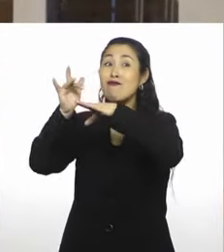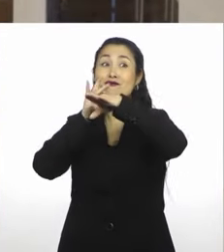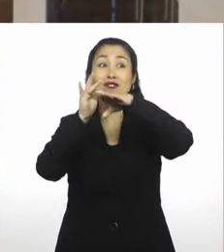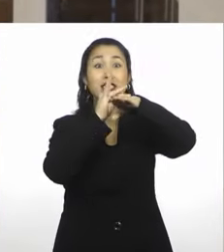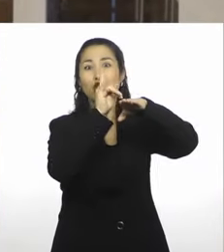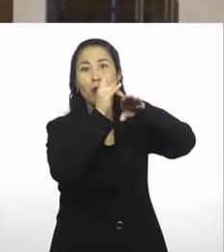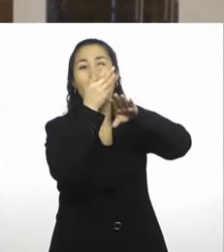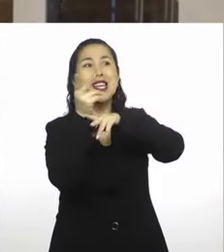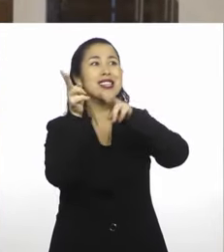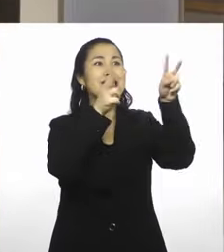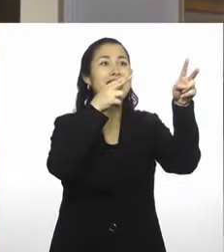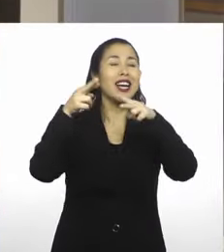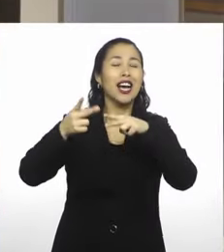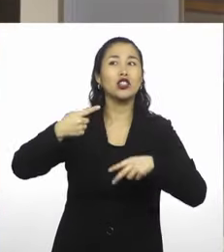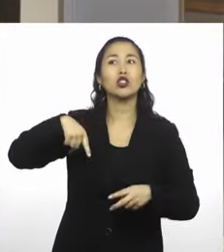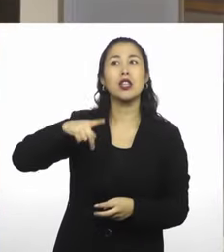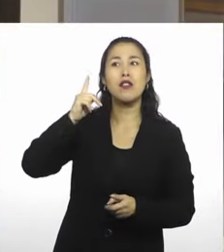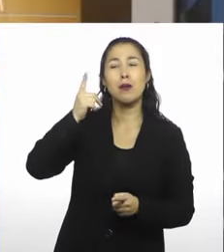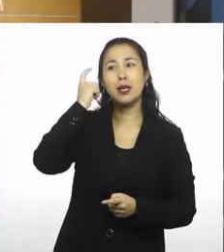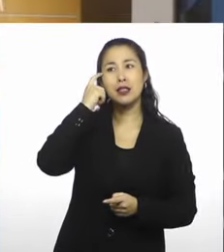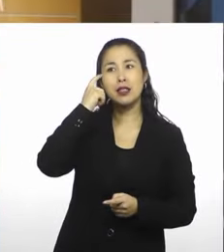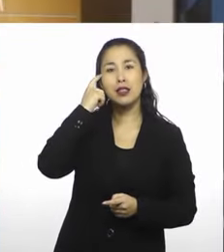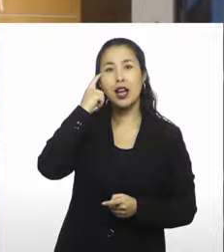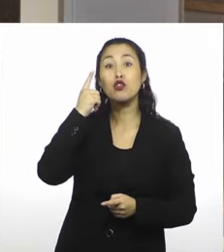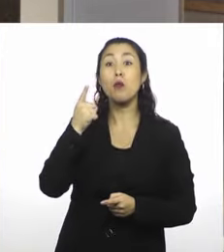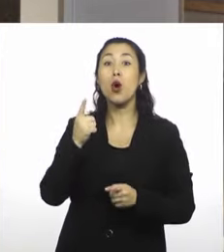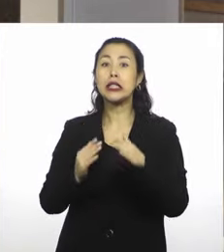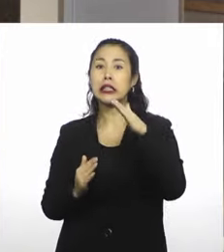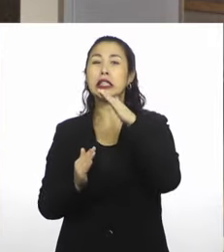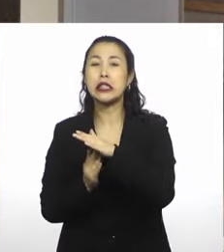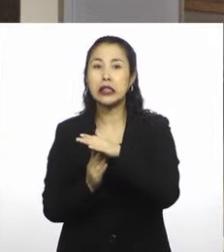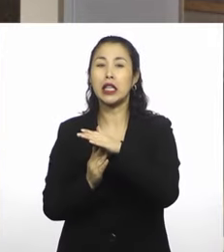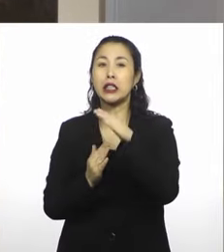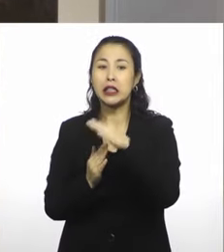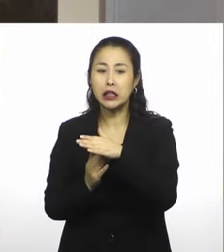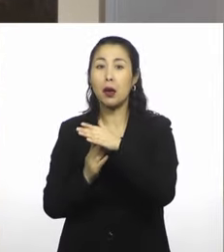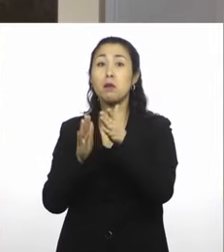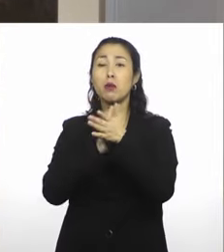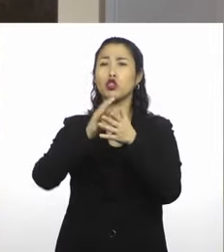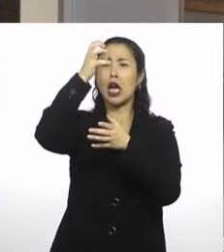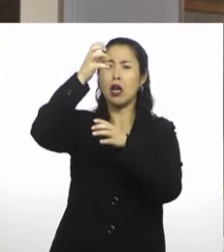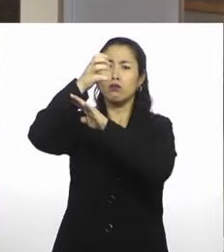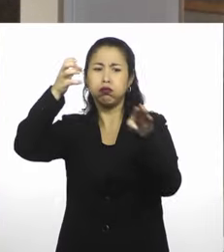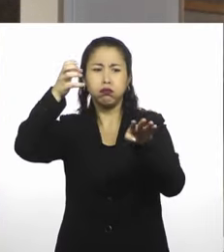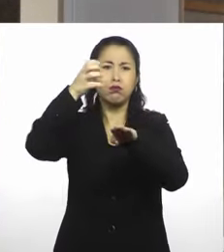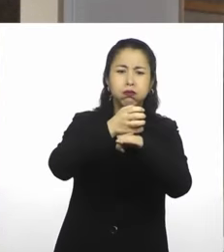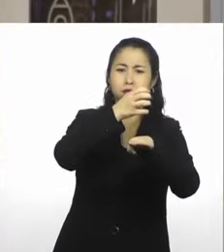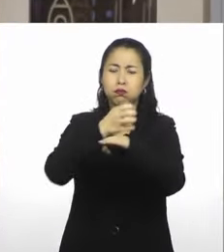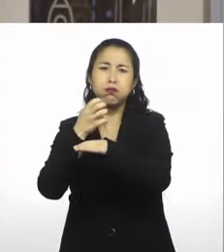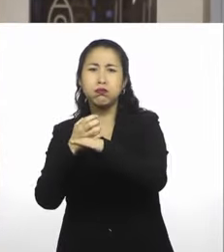Así que tendríamos que considerar siempre la resistencia que tienen los objetos al rozar con el aire. Vamos a repetir el experimento, pero esta